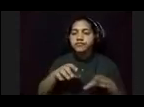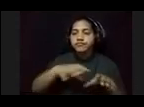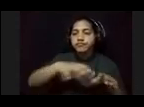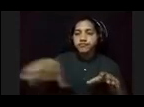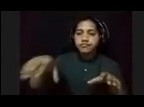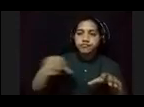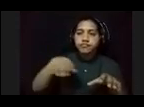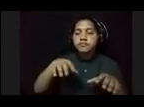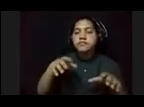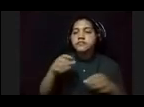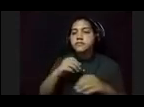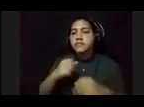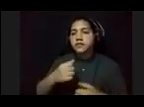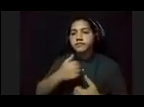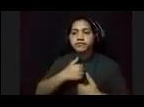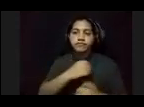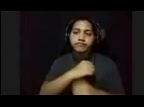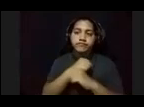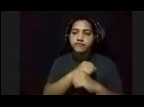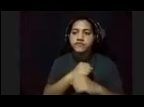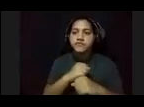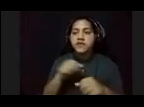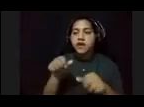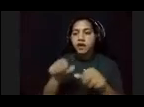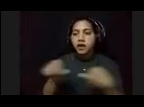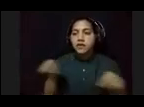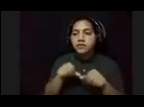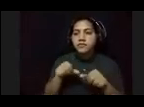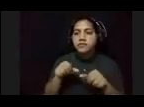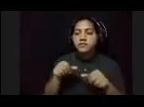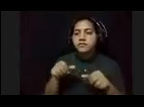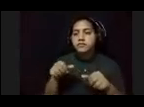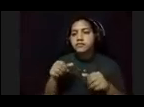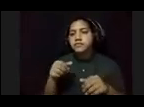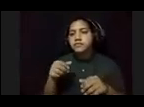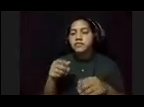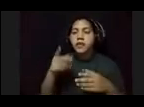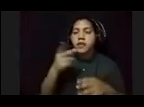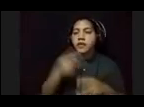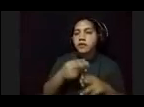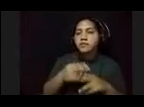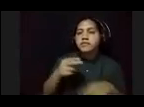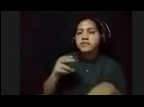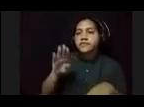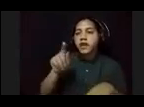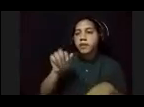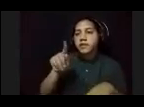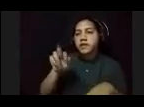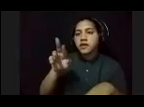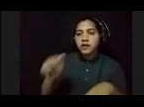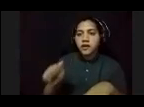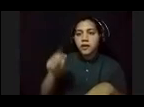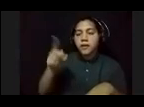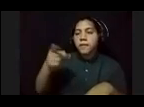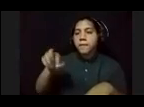primera defensa de esta zona, con el mismo nombre, Batería o Bastión de la Perla. También comentan que en la